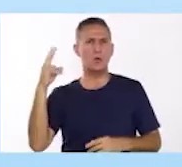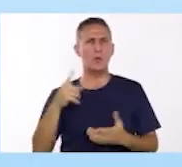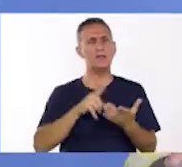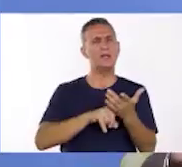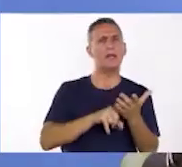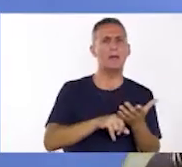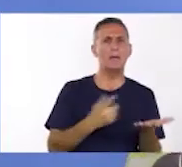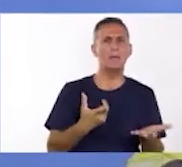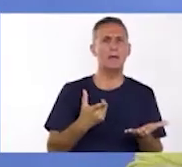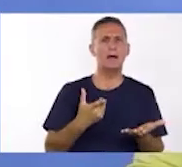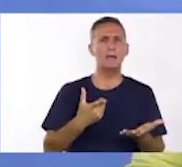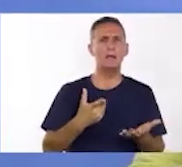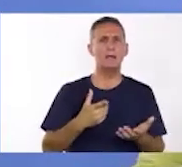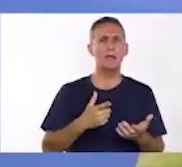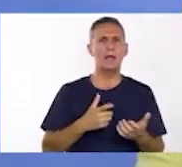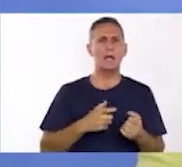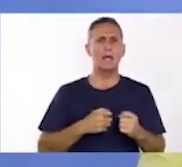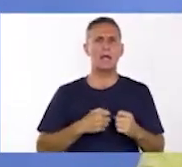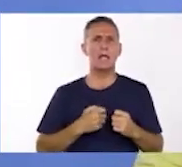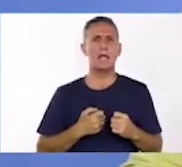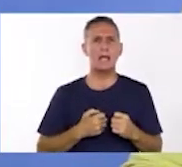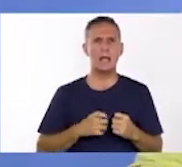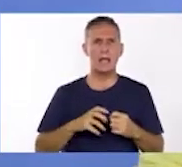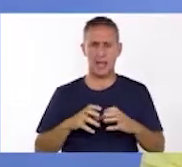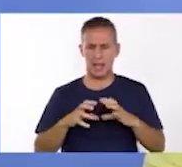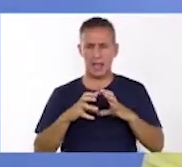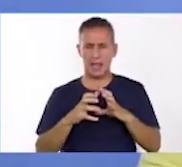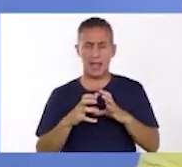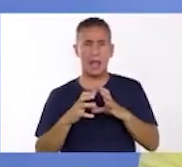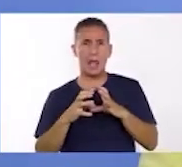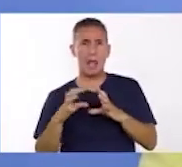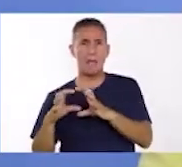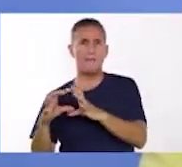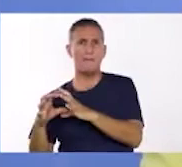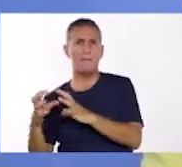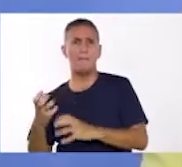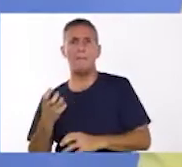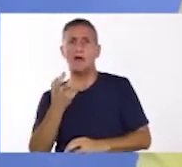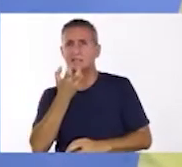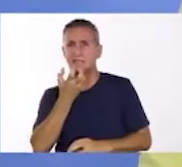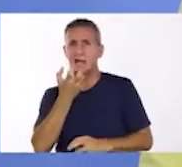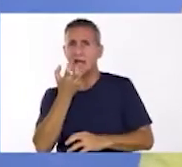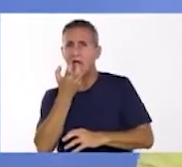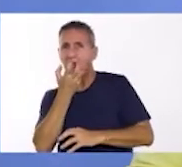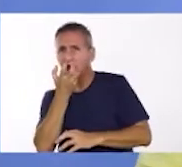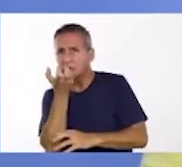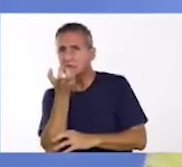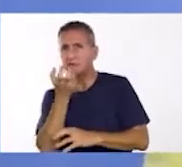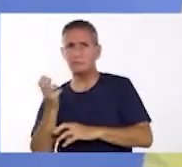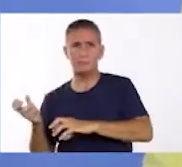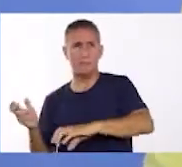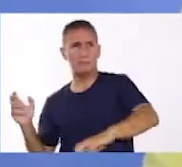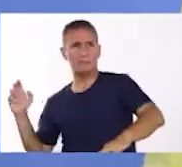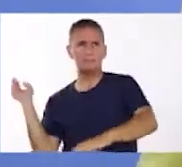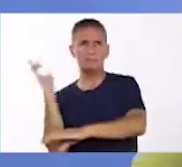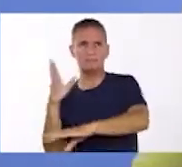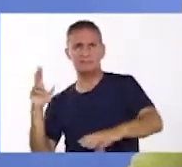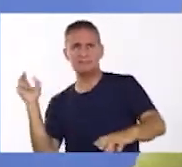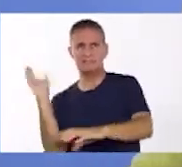padre hace un bombardeo de manzanas a Gregorio? ¿Se recuerdan de esta